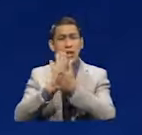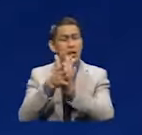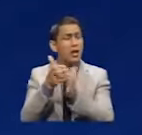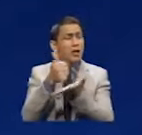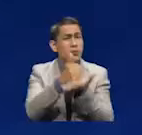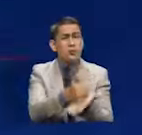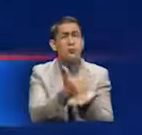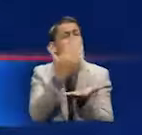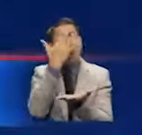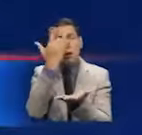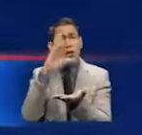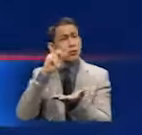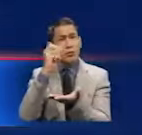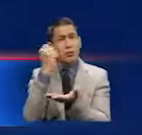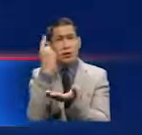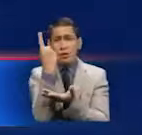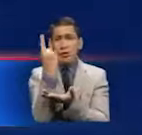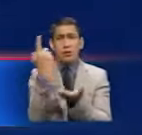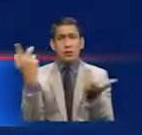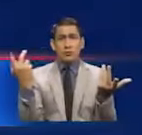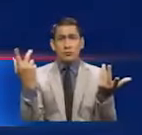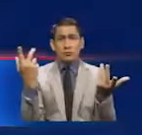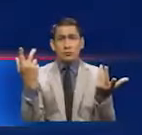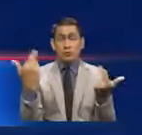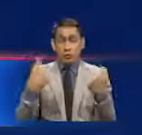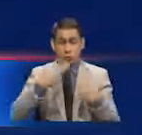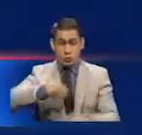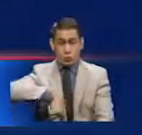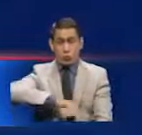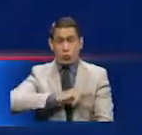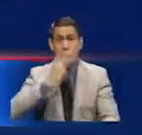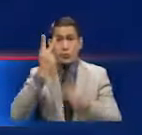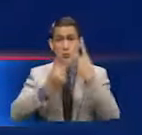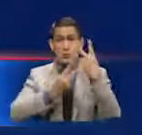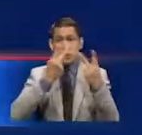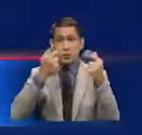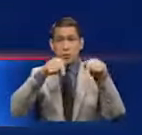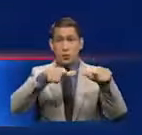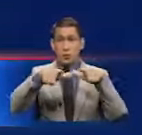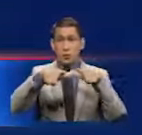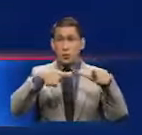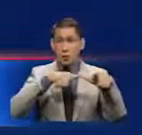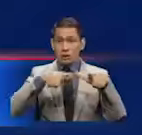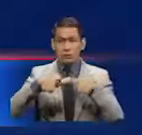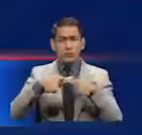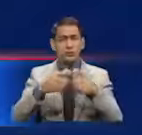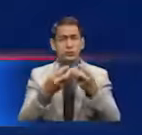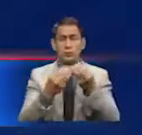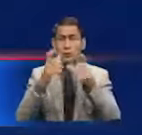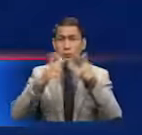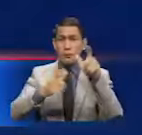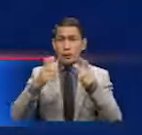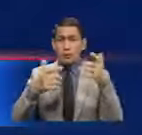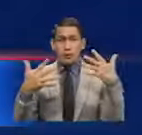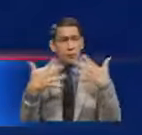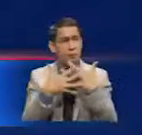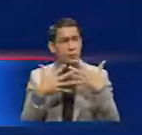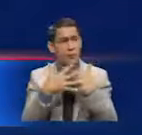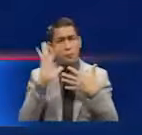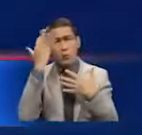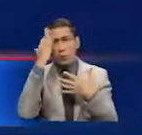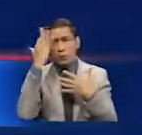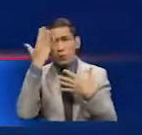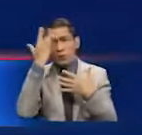Entonces, al menos cuando visitamos el sitio, realmente la gente estaba desesperada, porque la cantidad de mosquitos en las